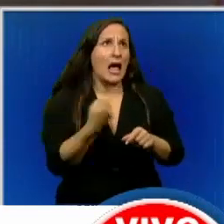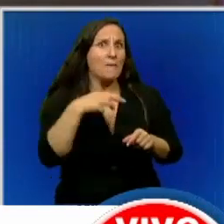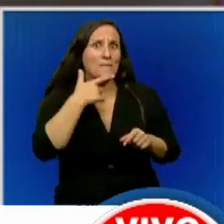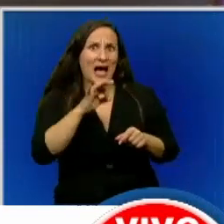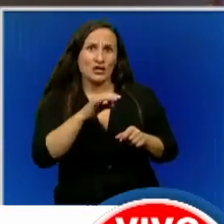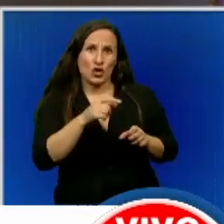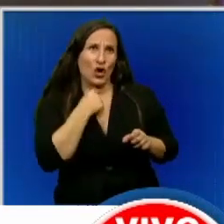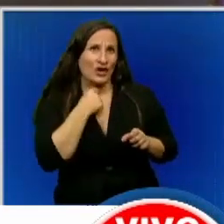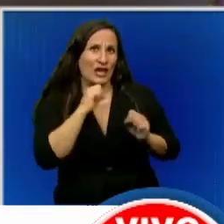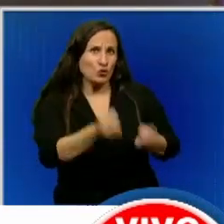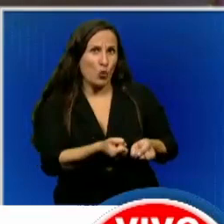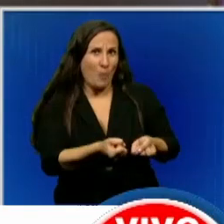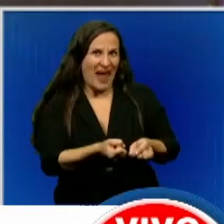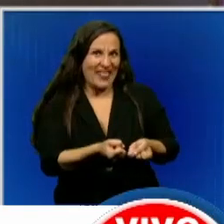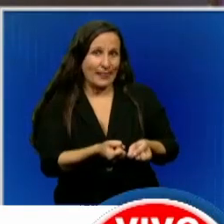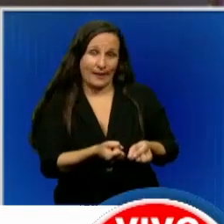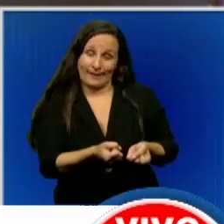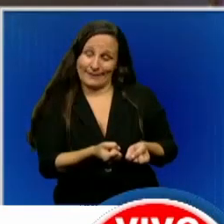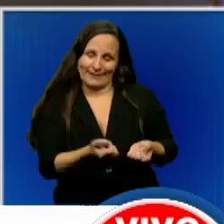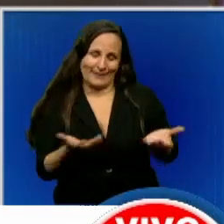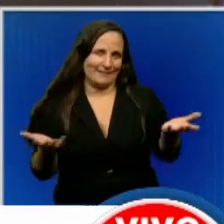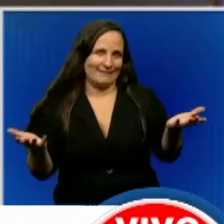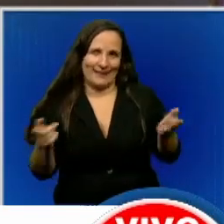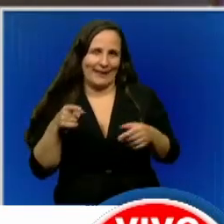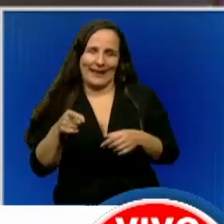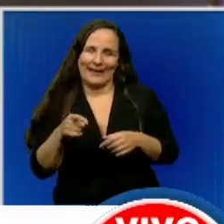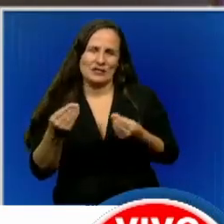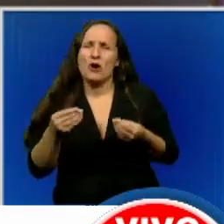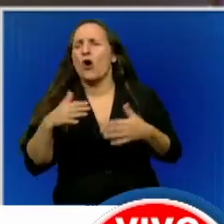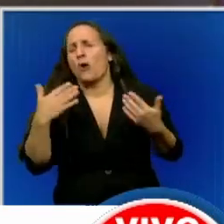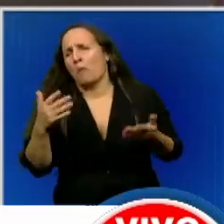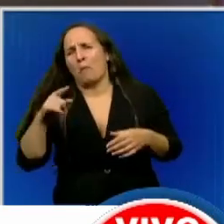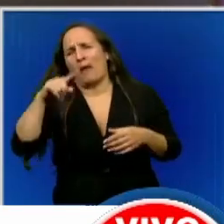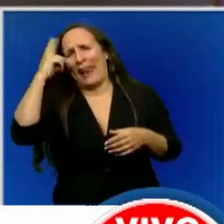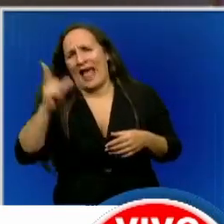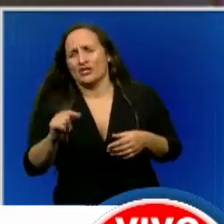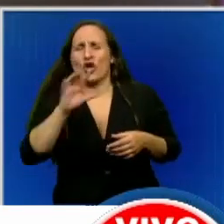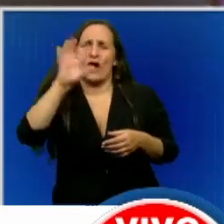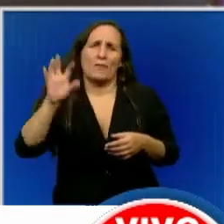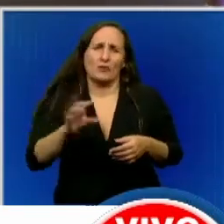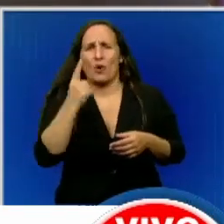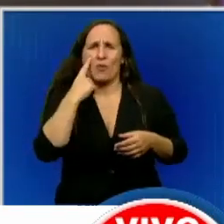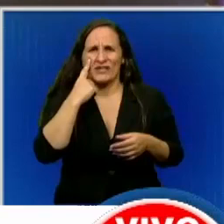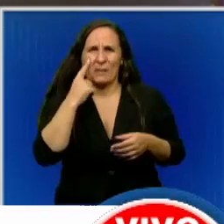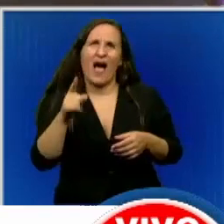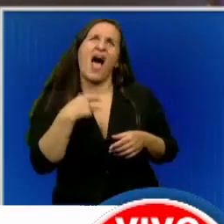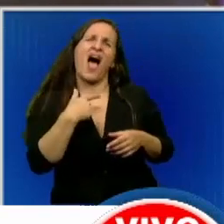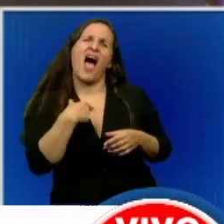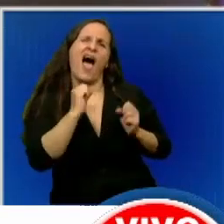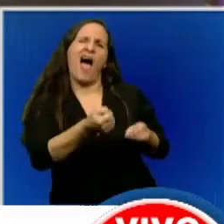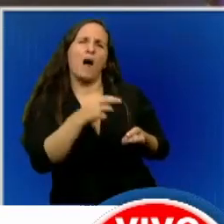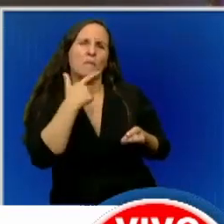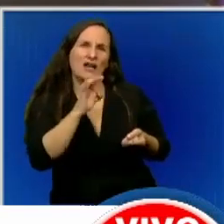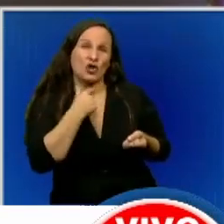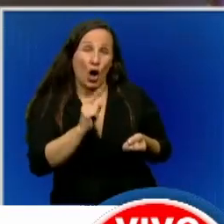es porque somos conservadores en Argentina. Cualquier oficialismo nacional, provincial o municipal que se opone a las PASO porque no quiere entregar